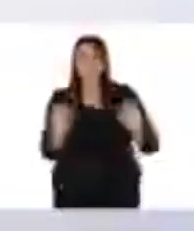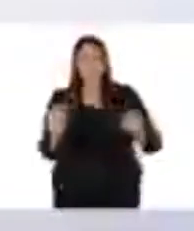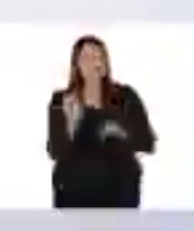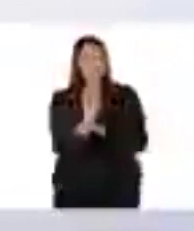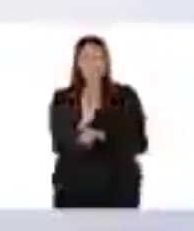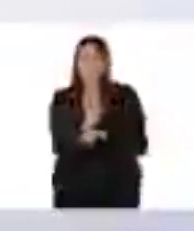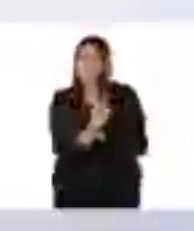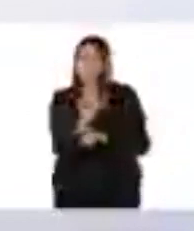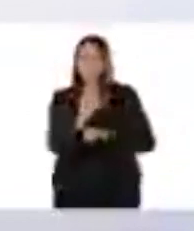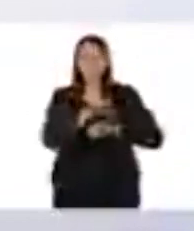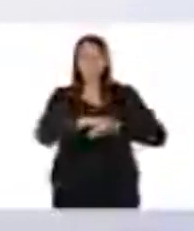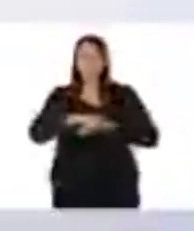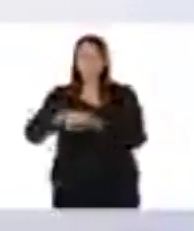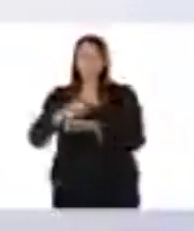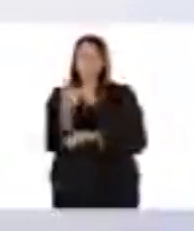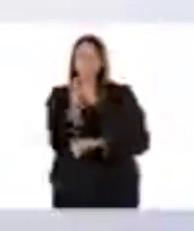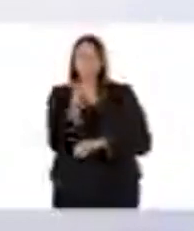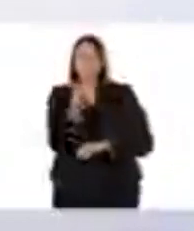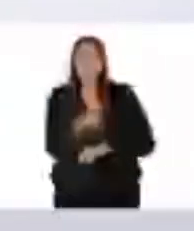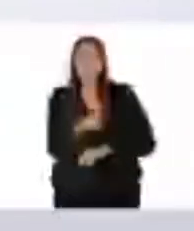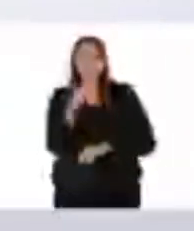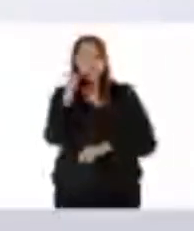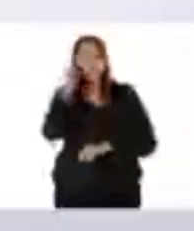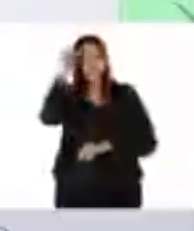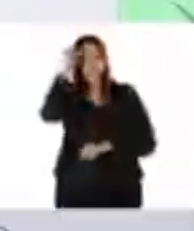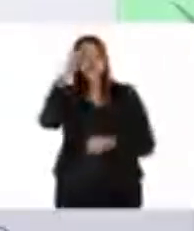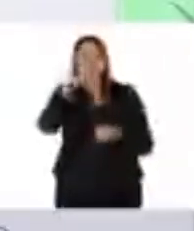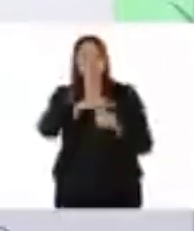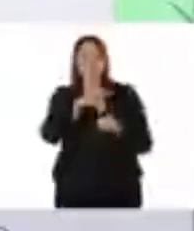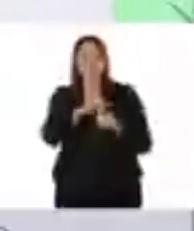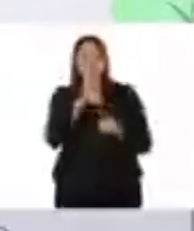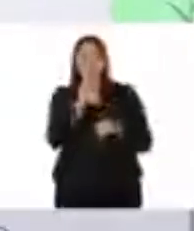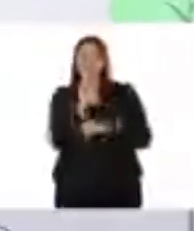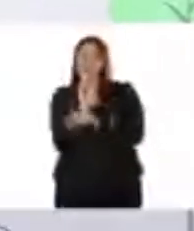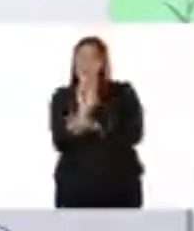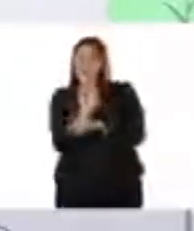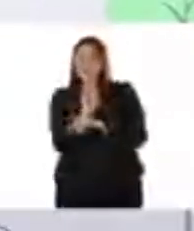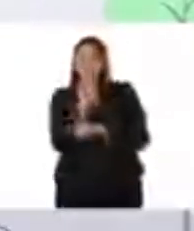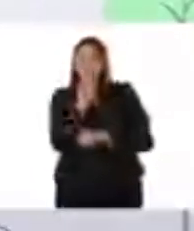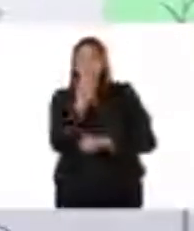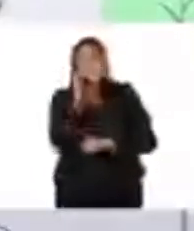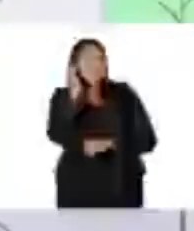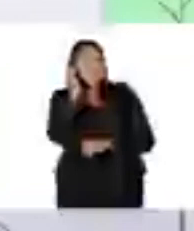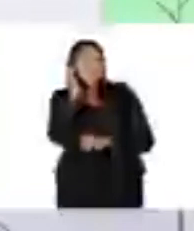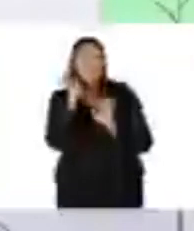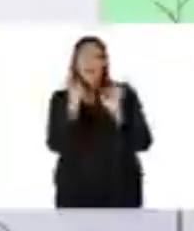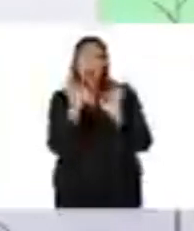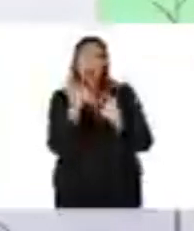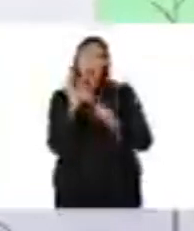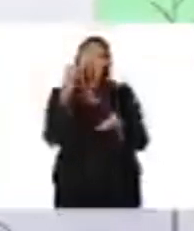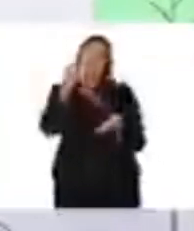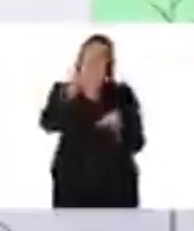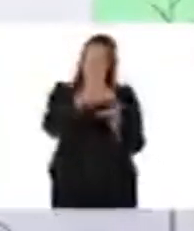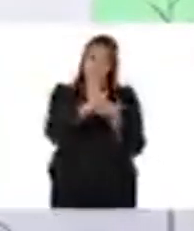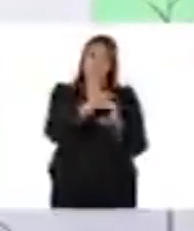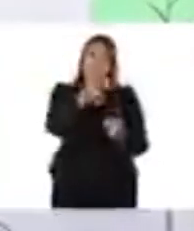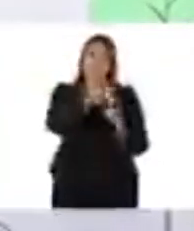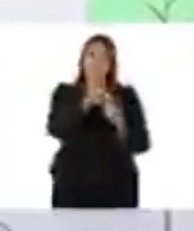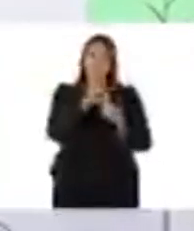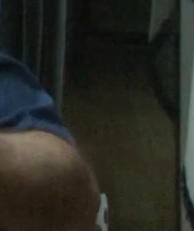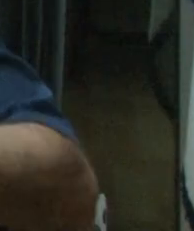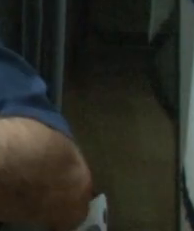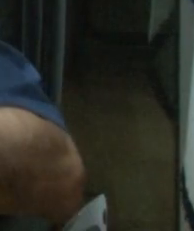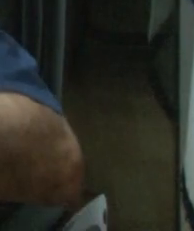supremo electoral luís wellman mencionó que han trabajado junto al ministerio de salud el protocolo de bioseguridad que se implementará durante las